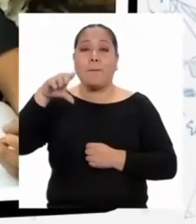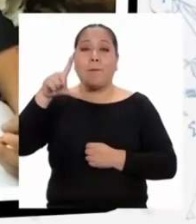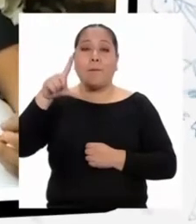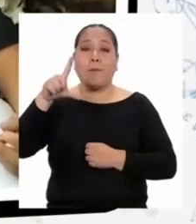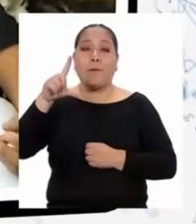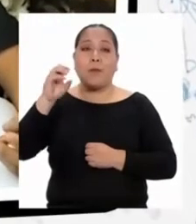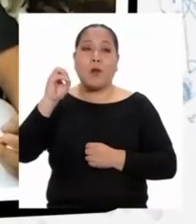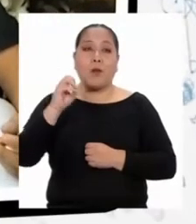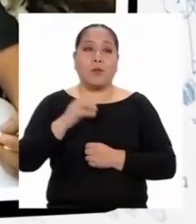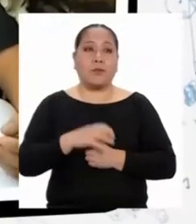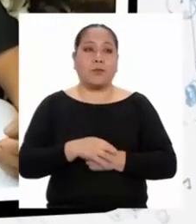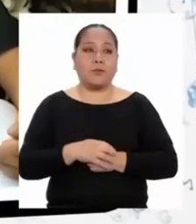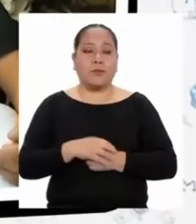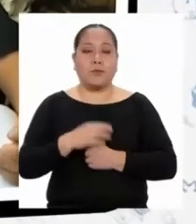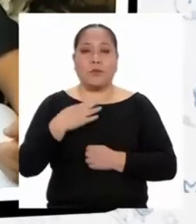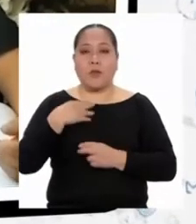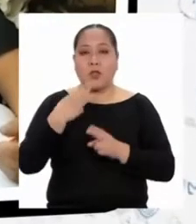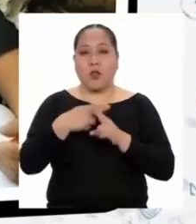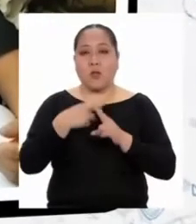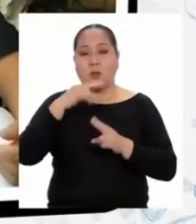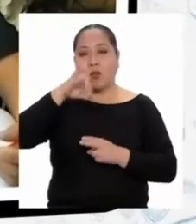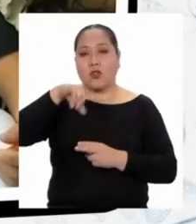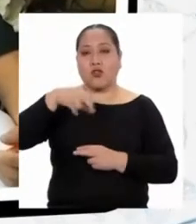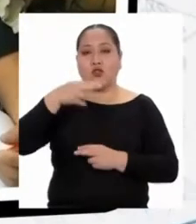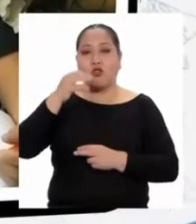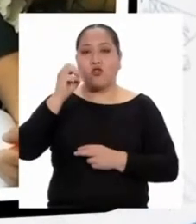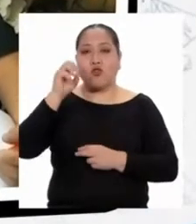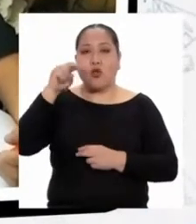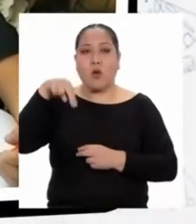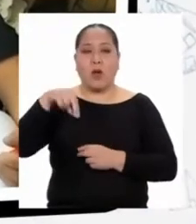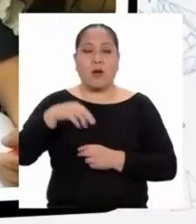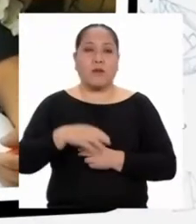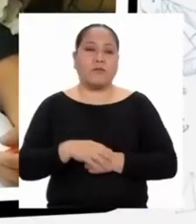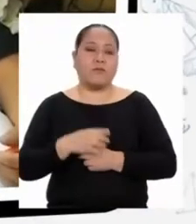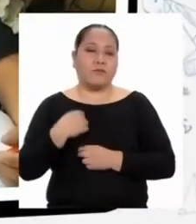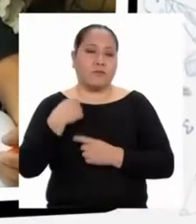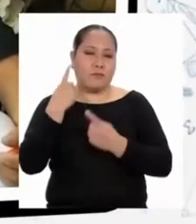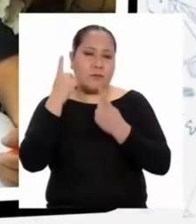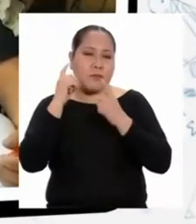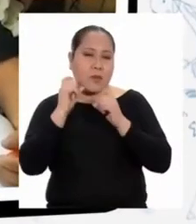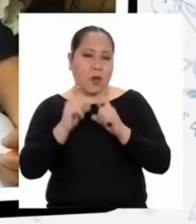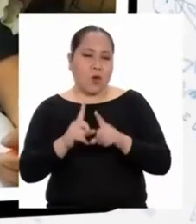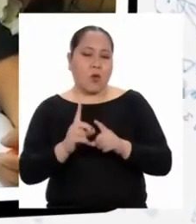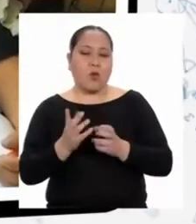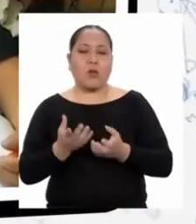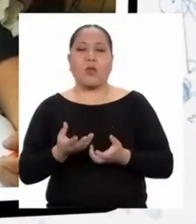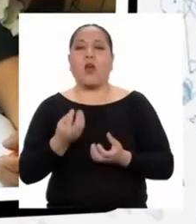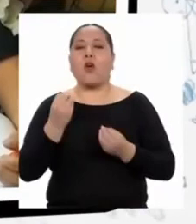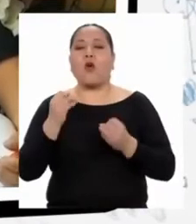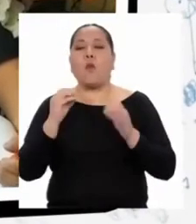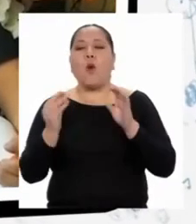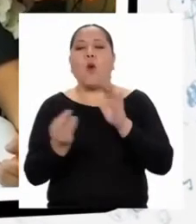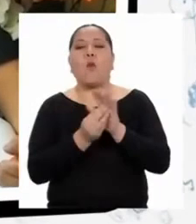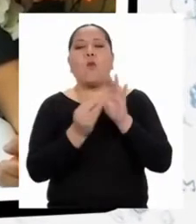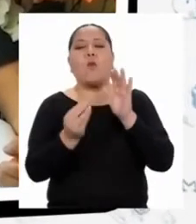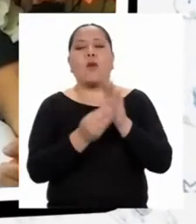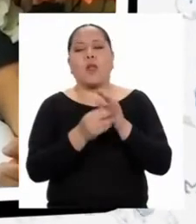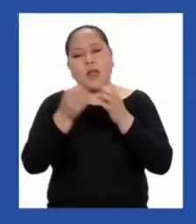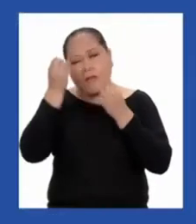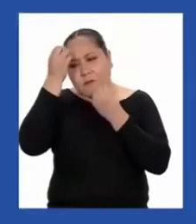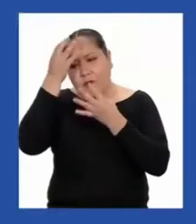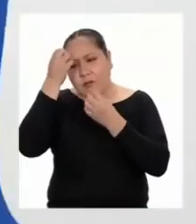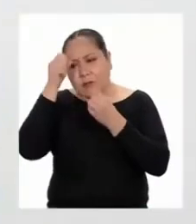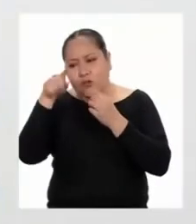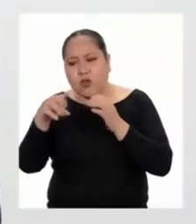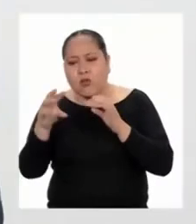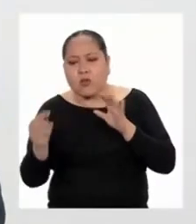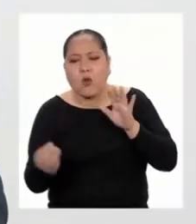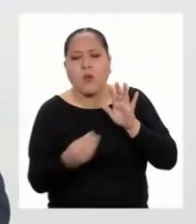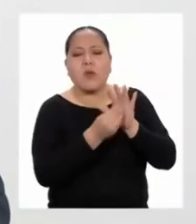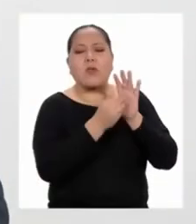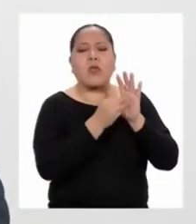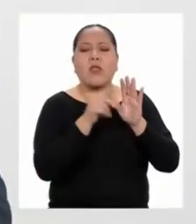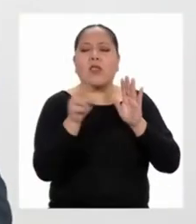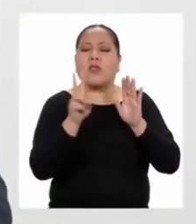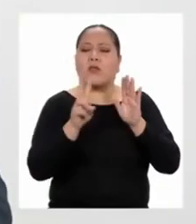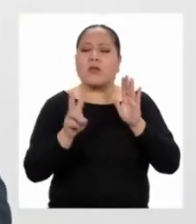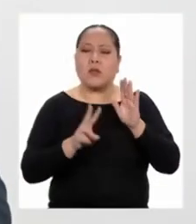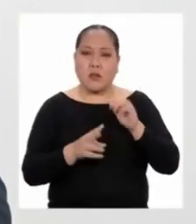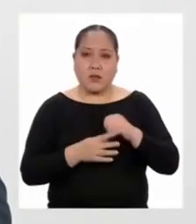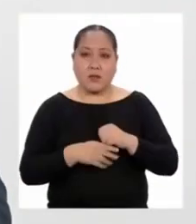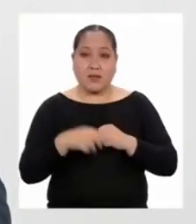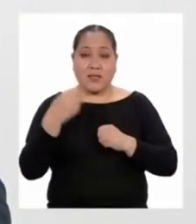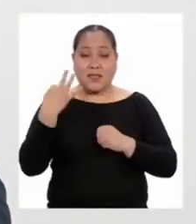mi nombre es Joan de la región Arequipa y mi pregunta es, ¿cómo puedo complementar la información obtenida de mis lecturas? Siempre